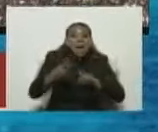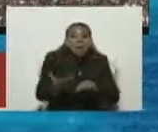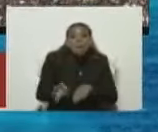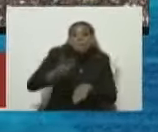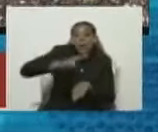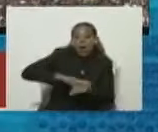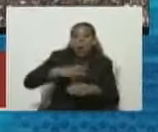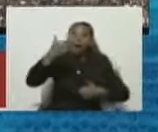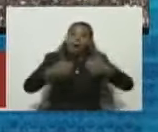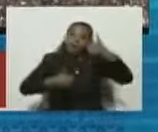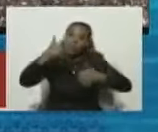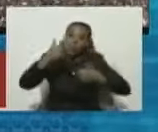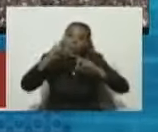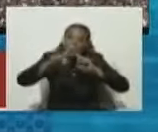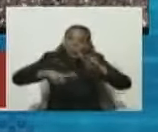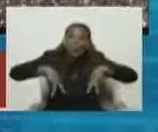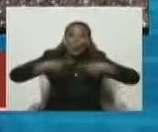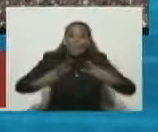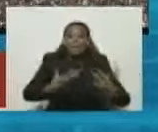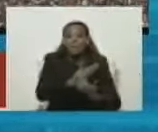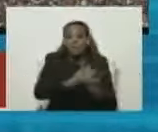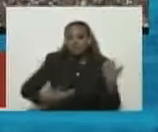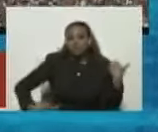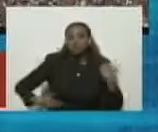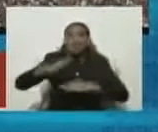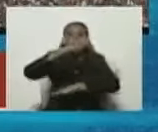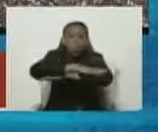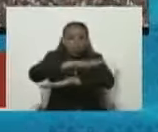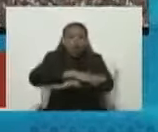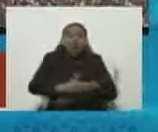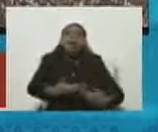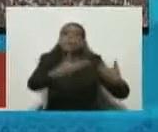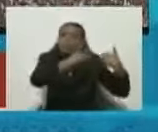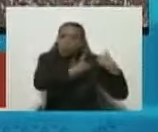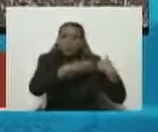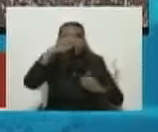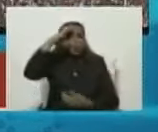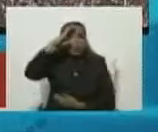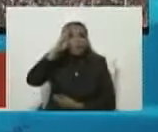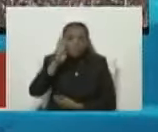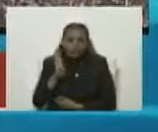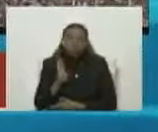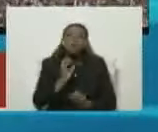presidencial. Fue una actitud responsable, presidente Biden.